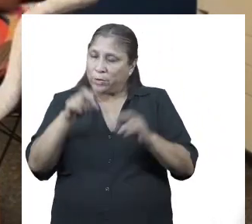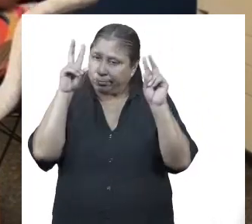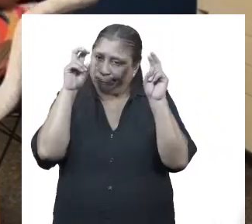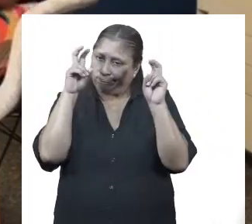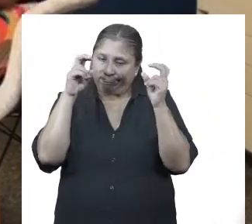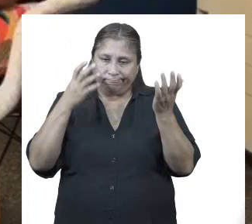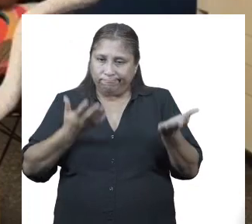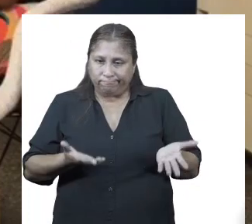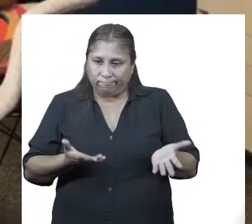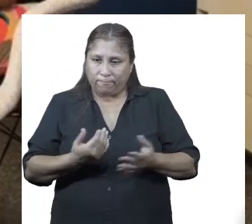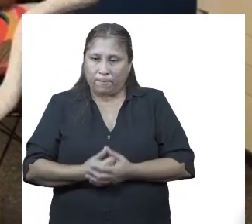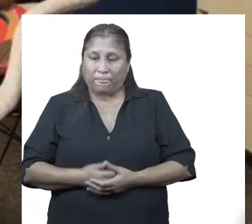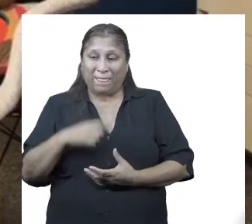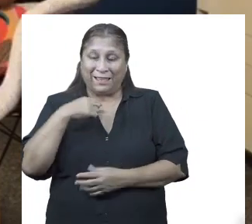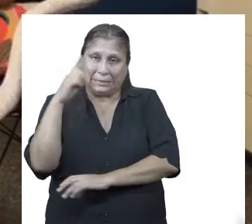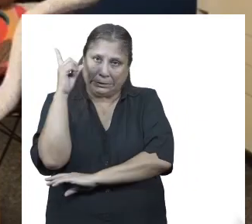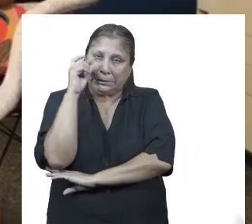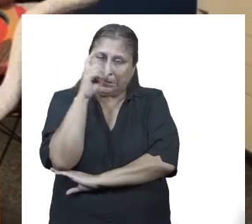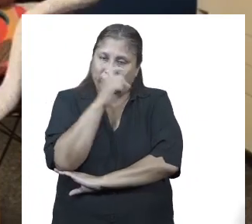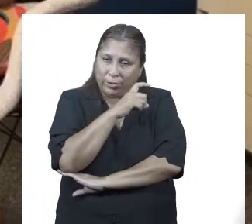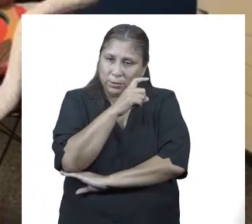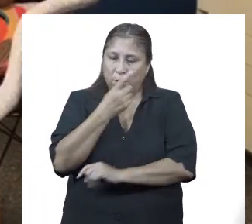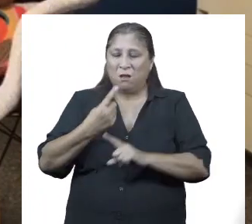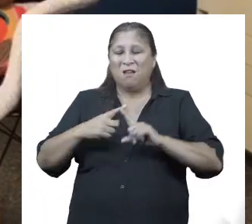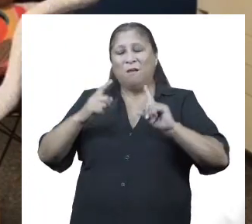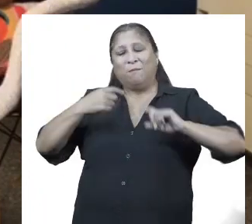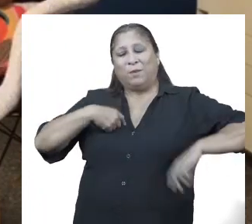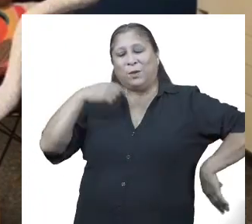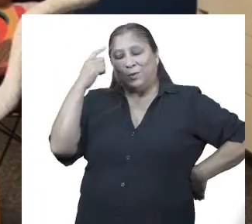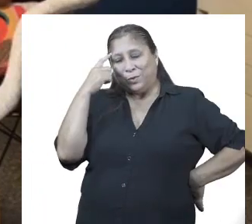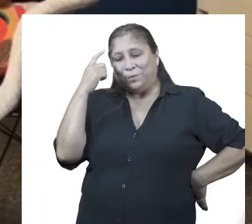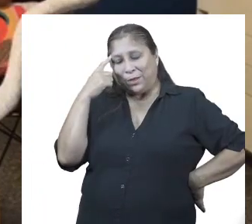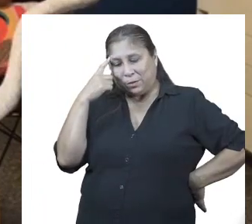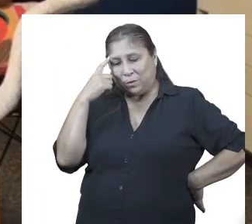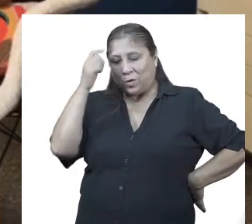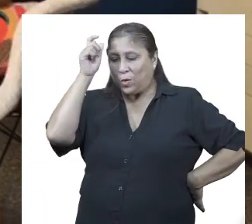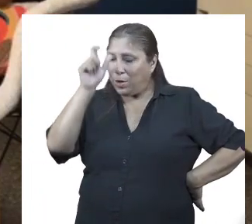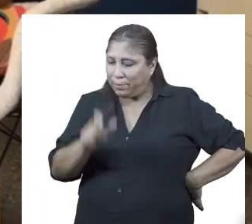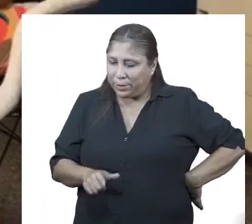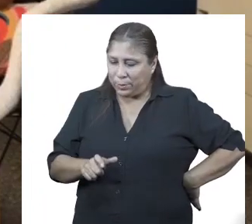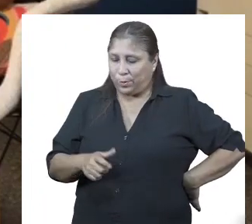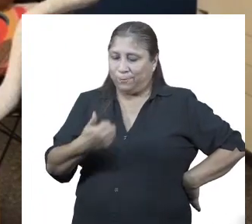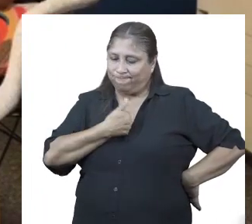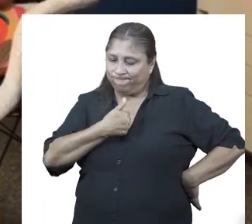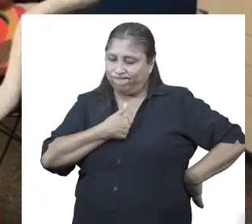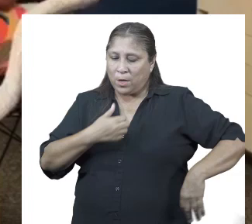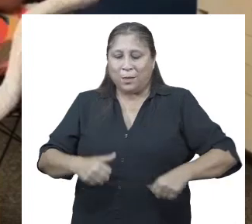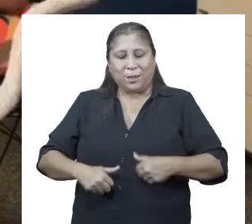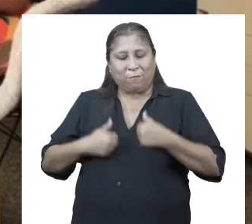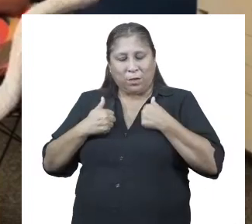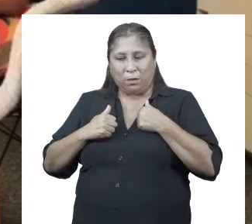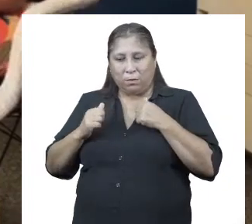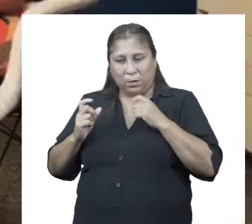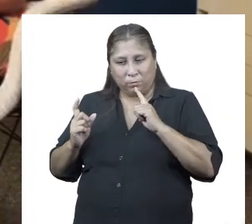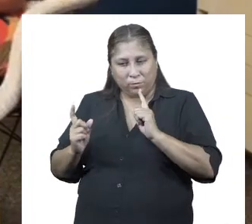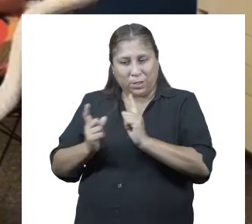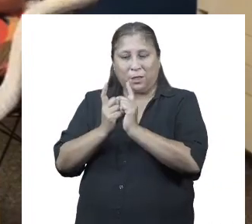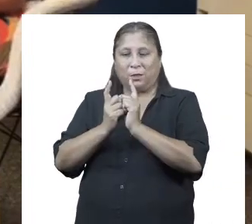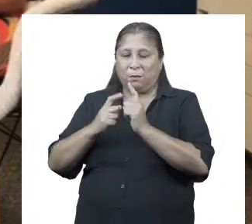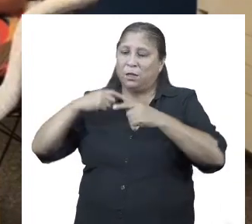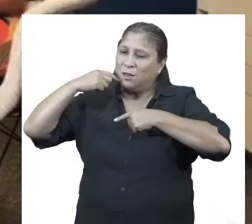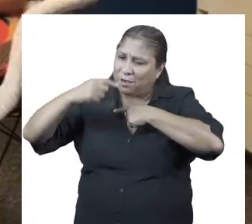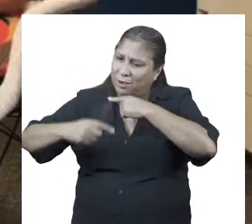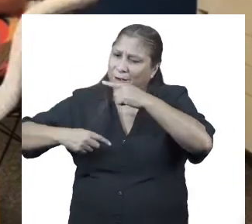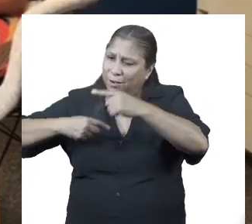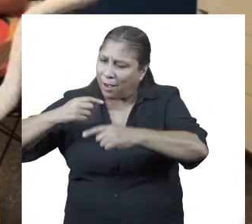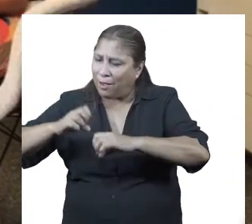¿no? Es difícil, pero creo que una persona que vive directamente,